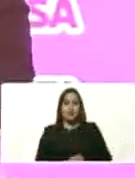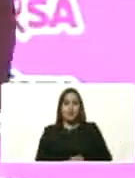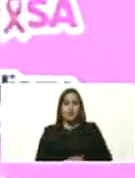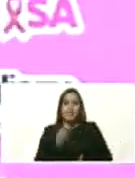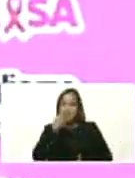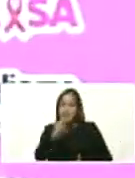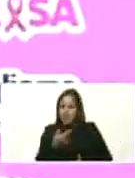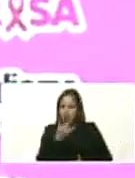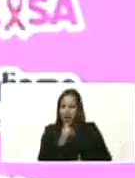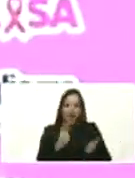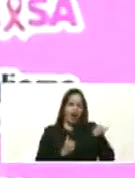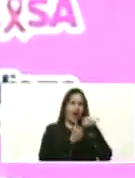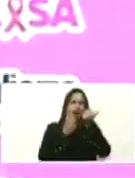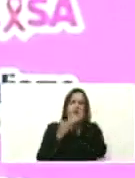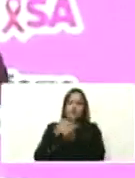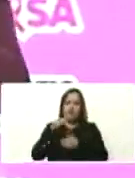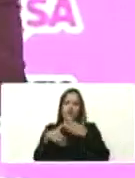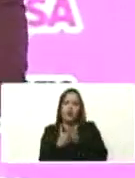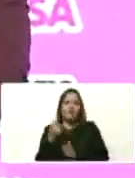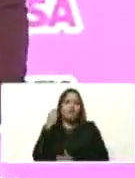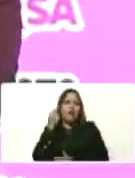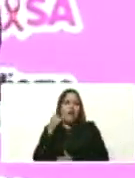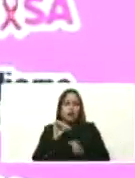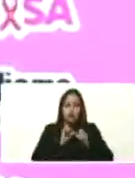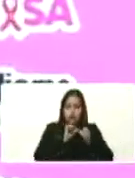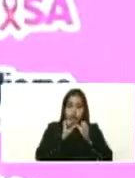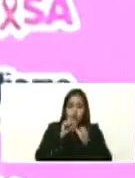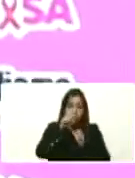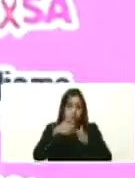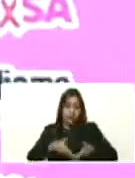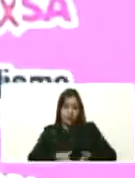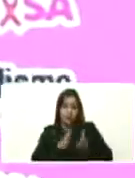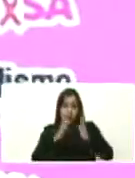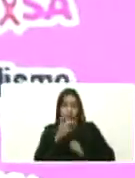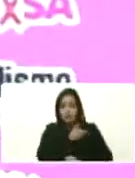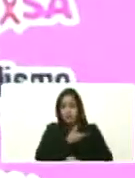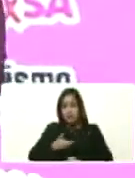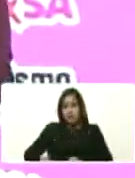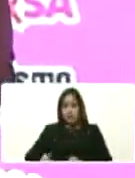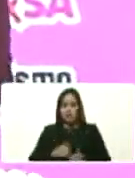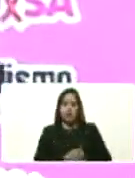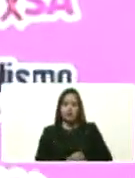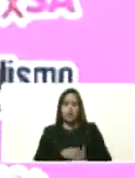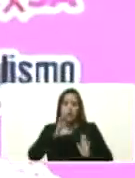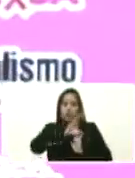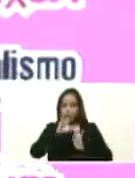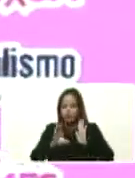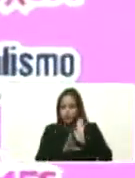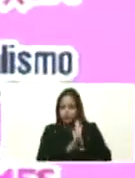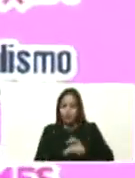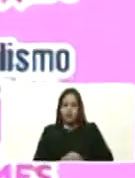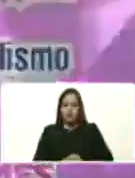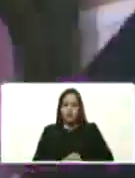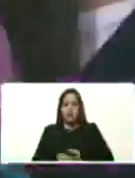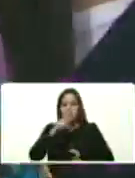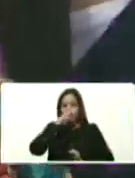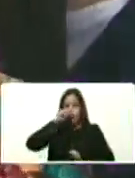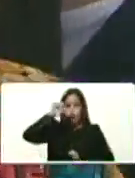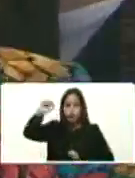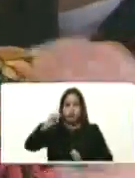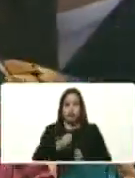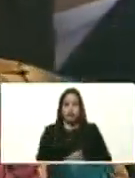declara feminista, ha seguido este camino el presidente constitucional Nicolás